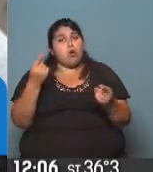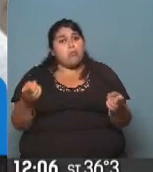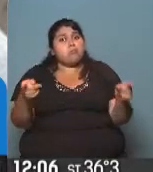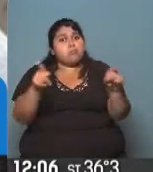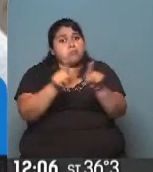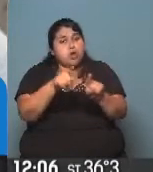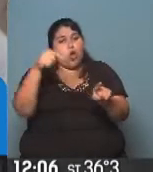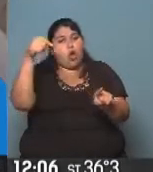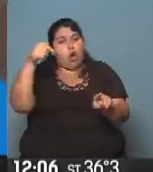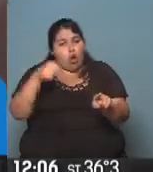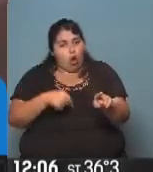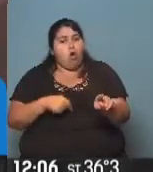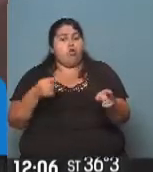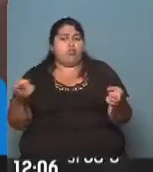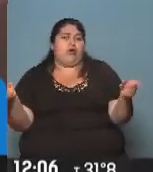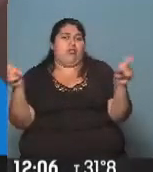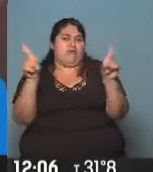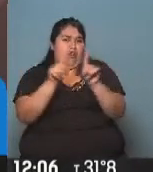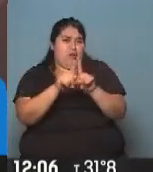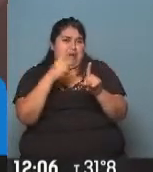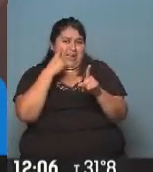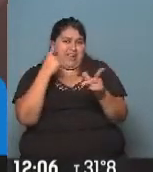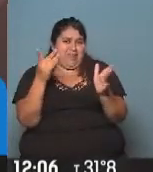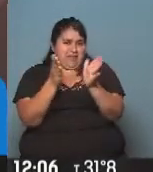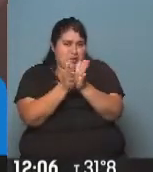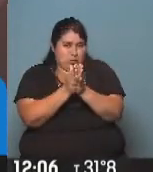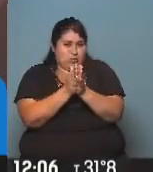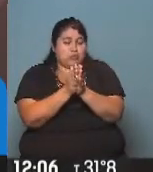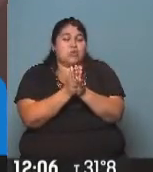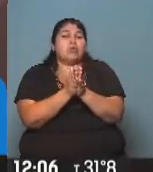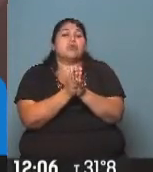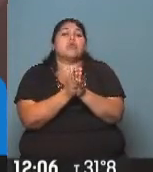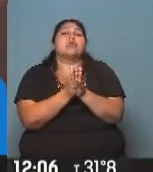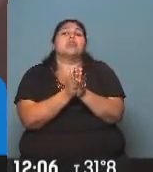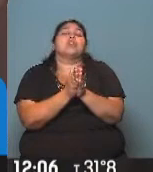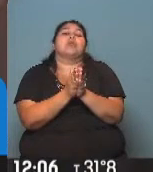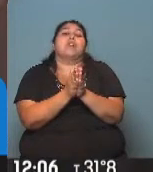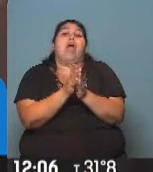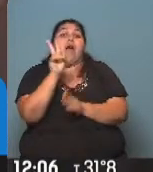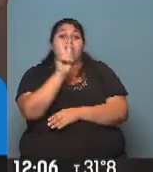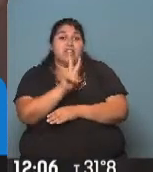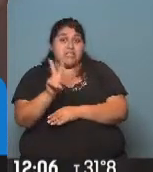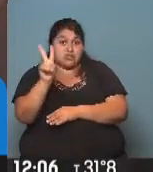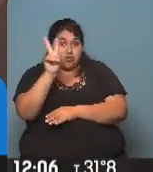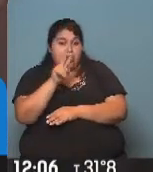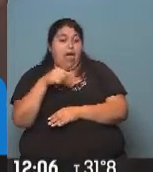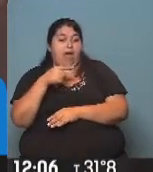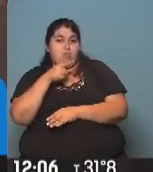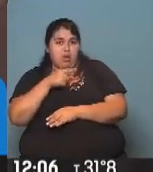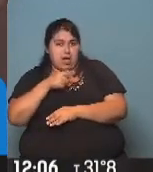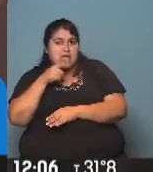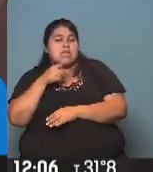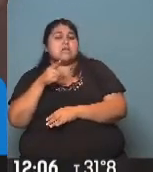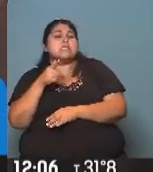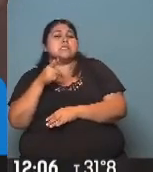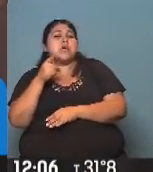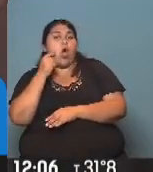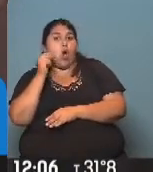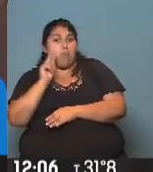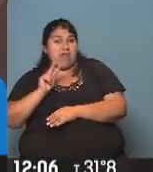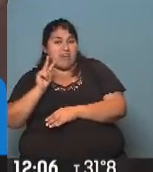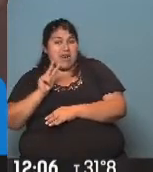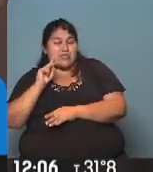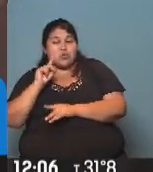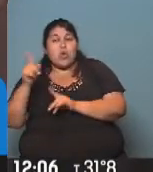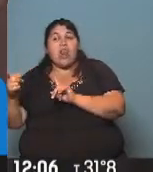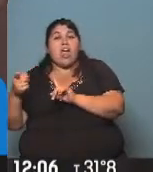día de hoy iban a volver a vivir juntos el ciudadano venezolano habría mantenido en el medio justamente